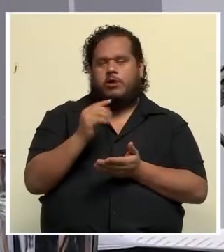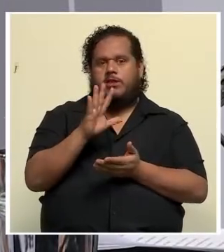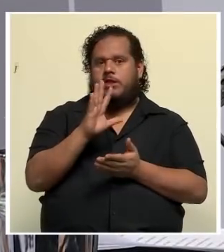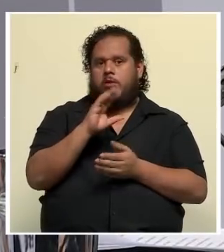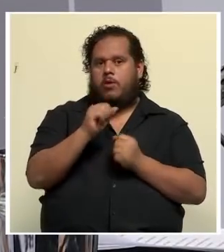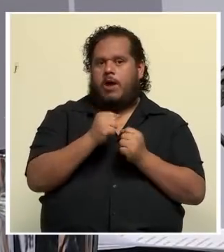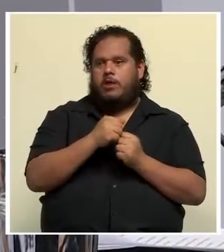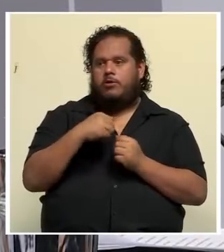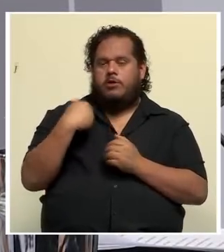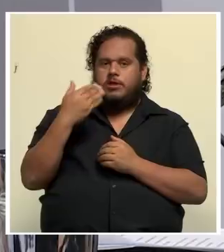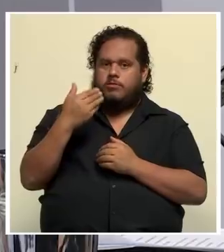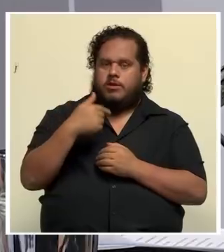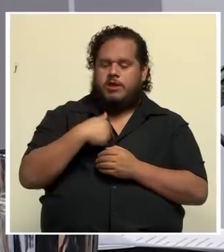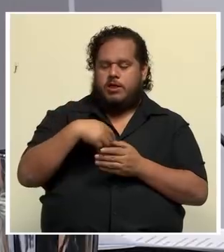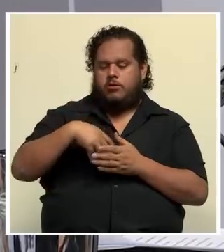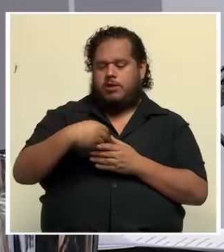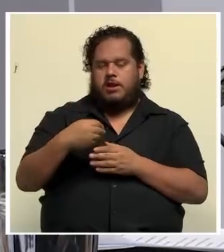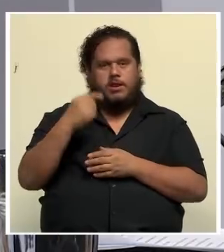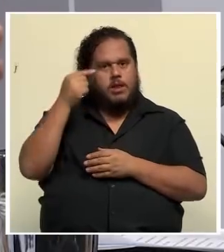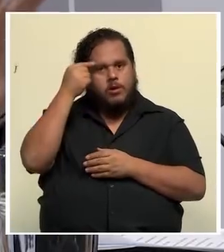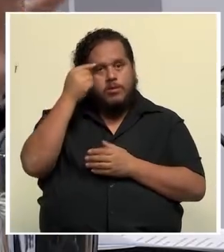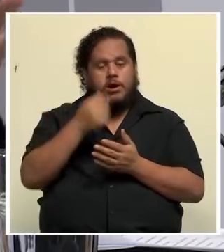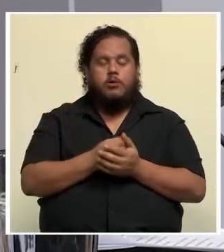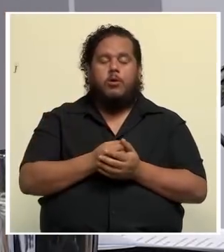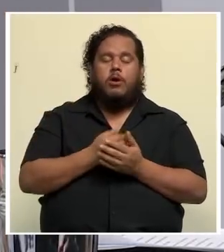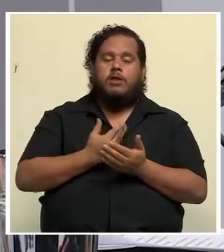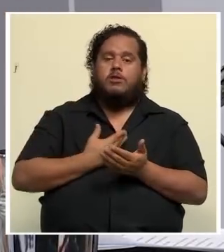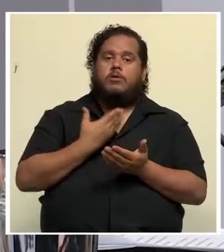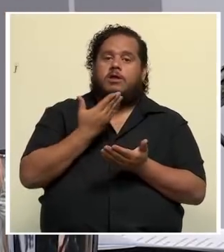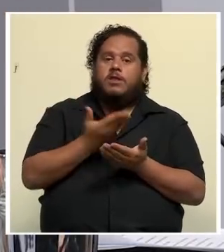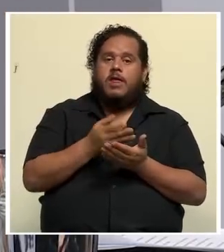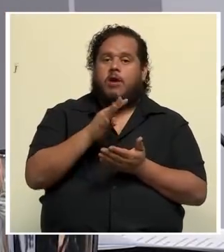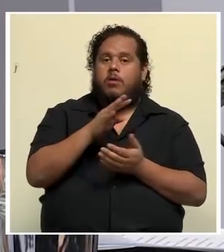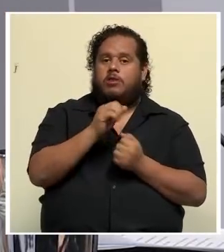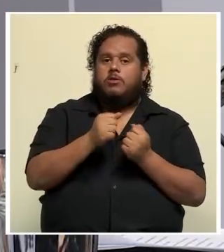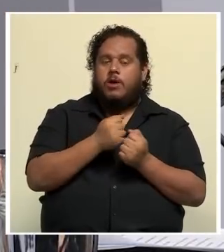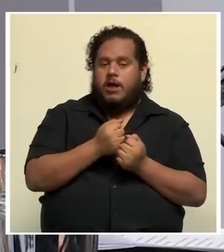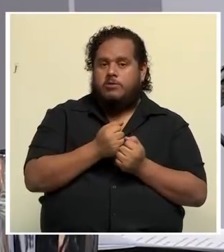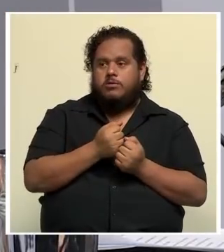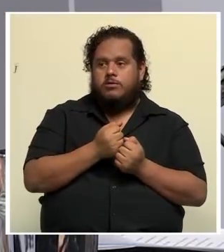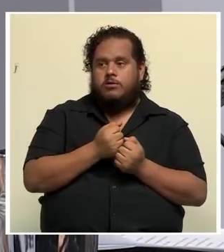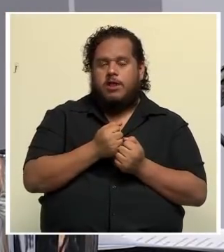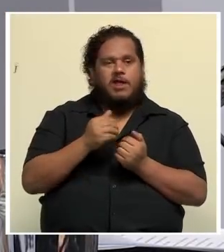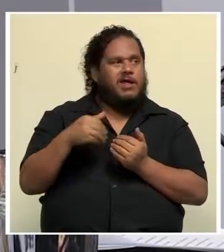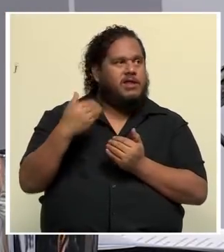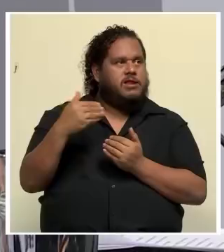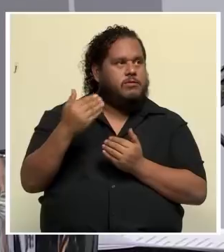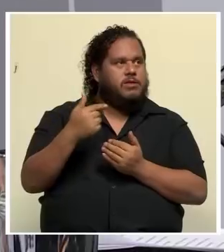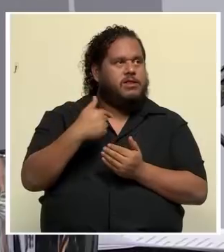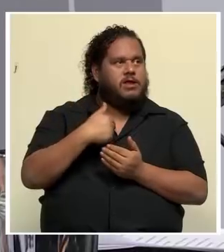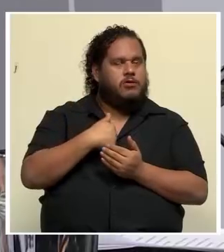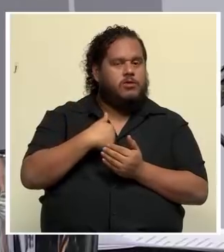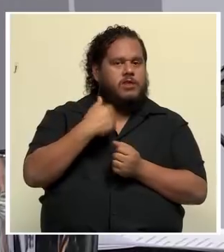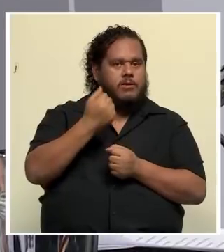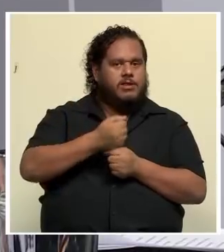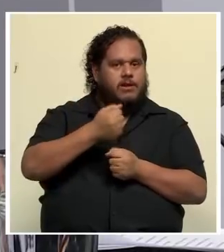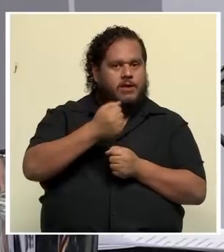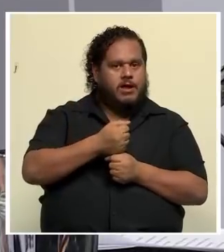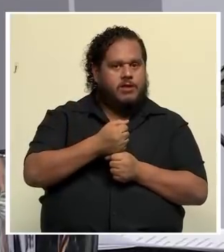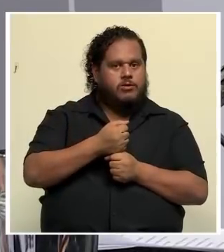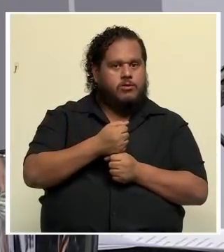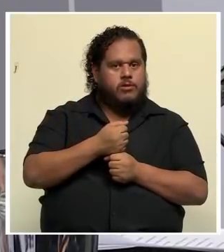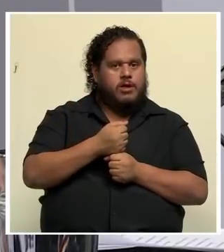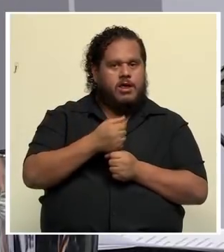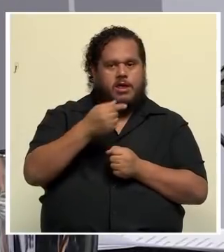años después de que salí de gobierno, sino que se da 4 años, don Álvaro, después de que yo estaba